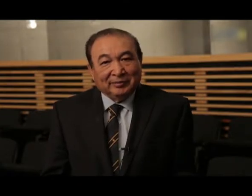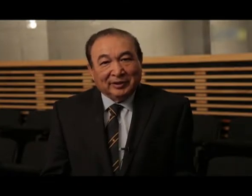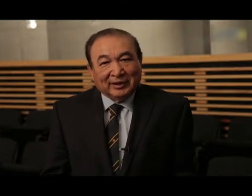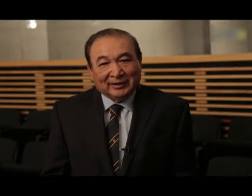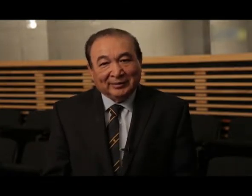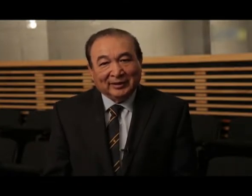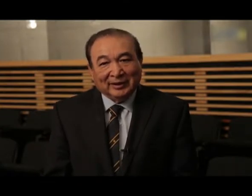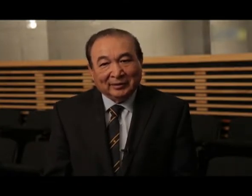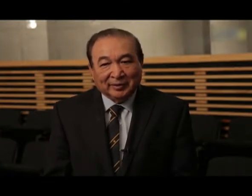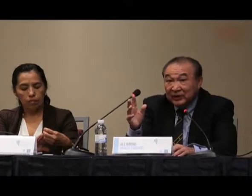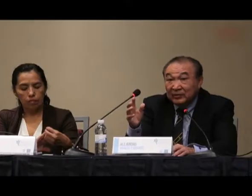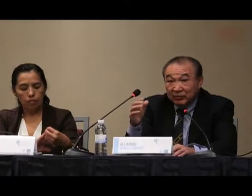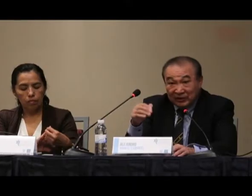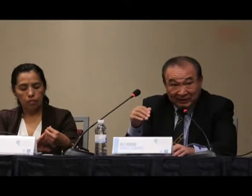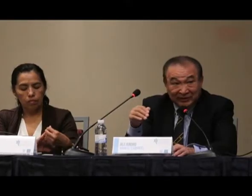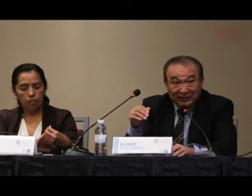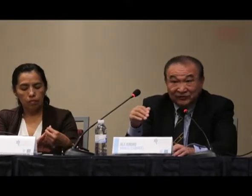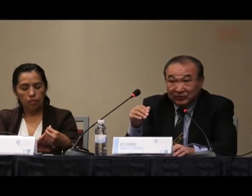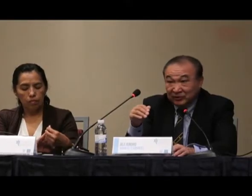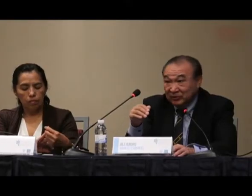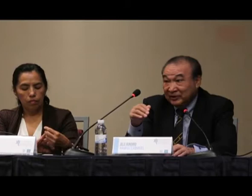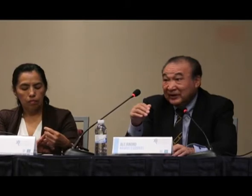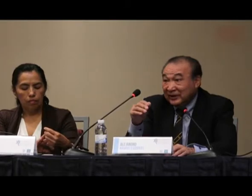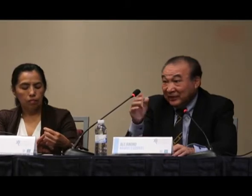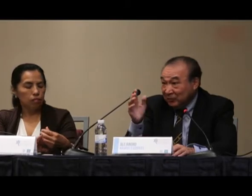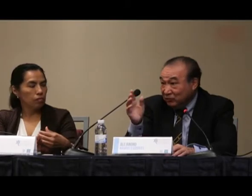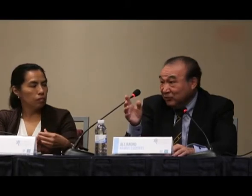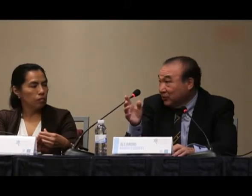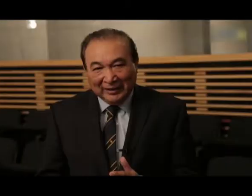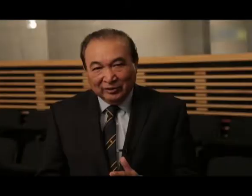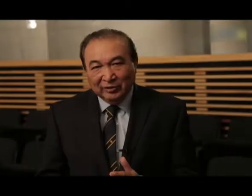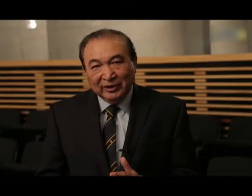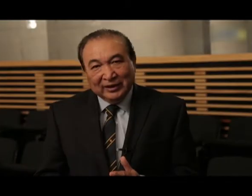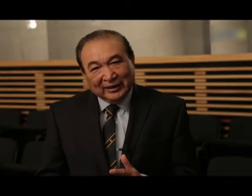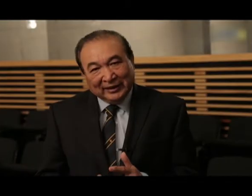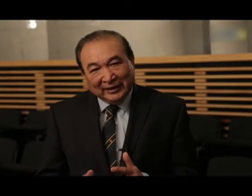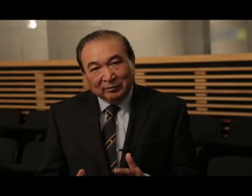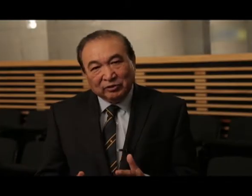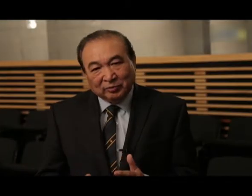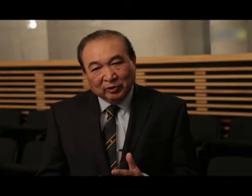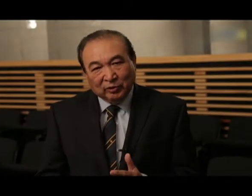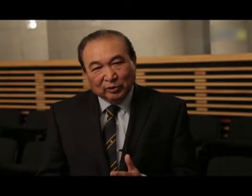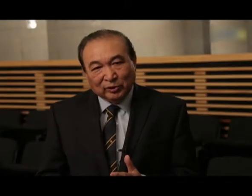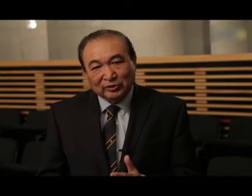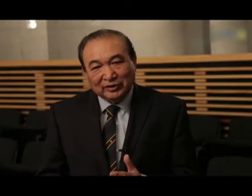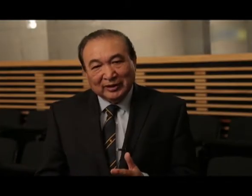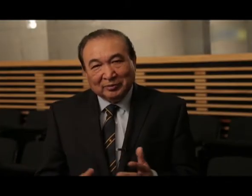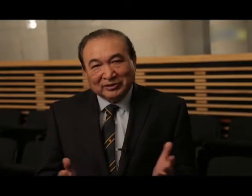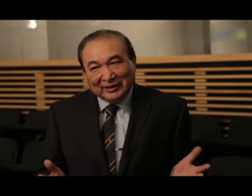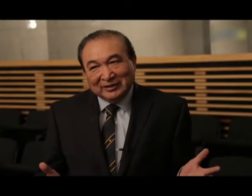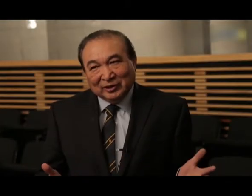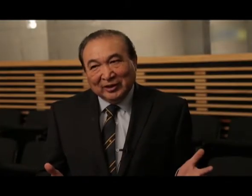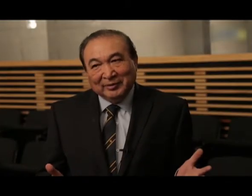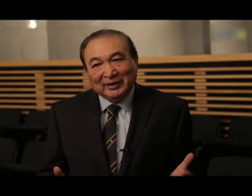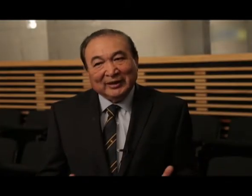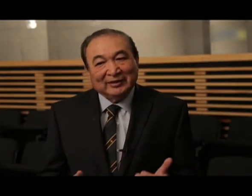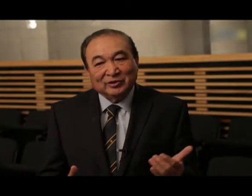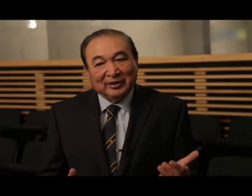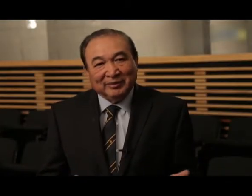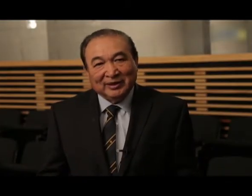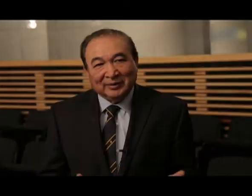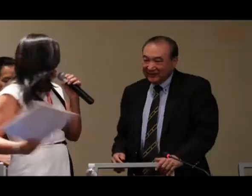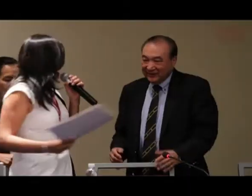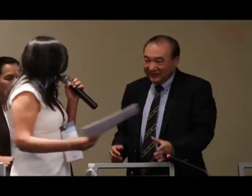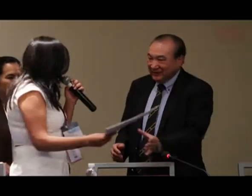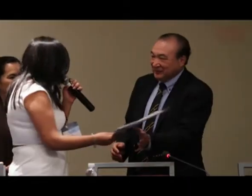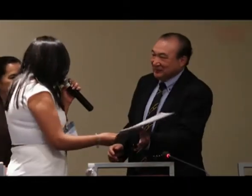ese trabajo, y bueno, pues y con mucho éxito. Entonces, bueno, pues también desde luego ahora hay cosas que nos